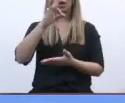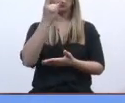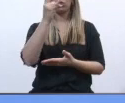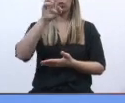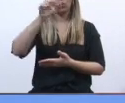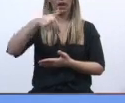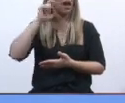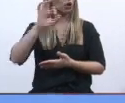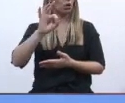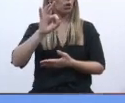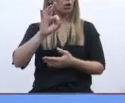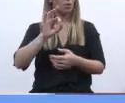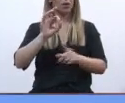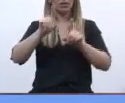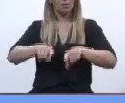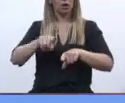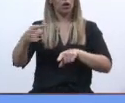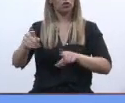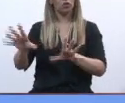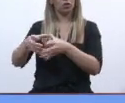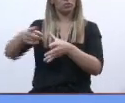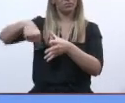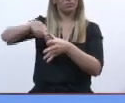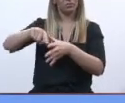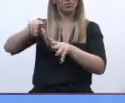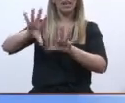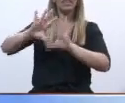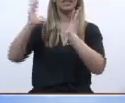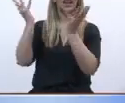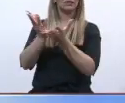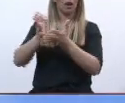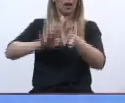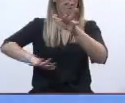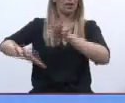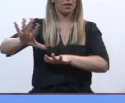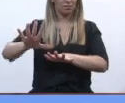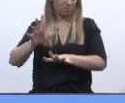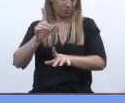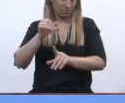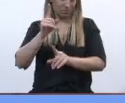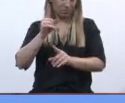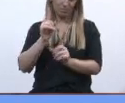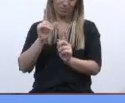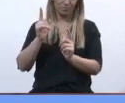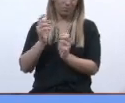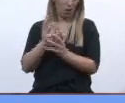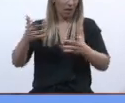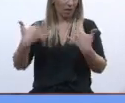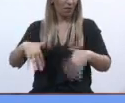hay un lobby internacional extraordinario. Hay un lobby internacional extraordinario. Decía,